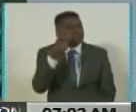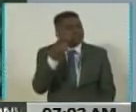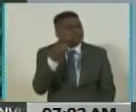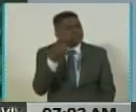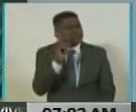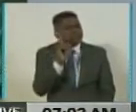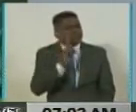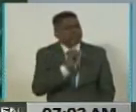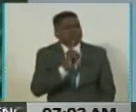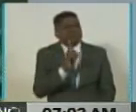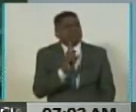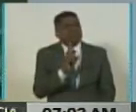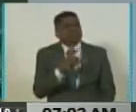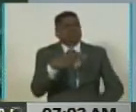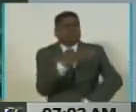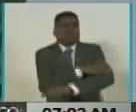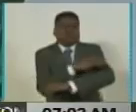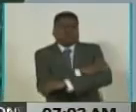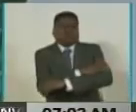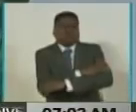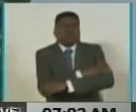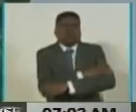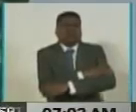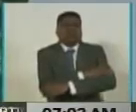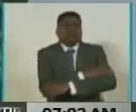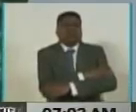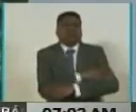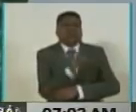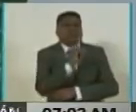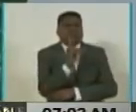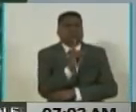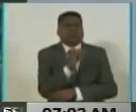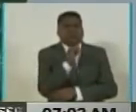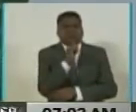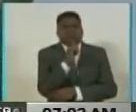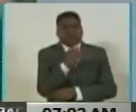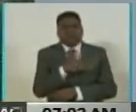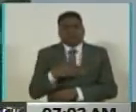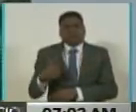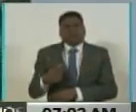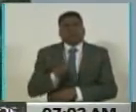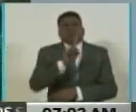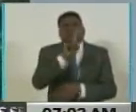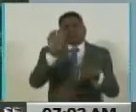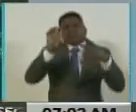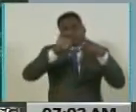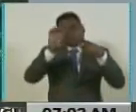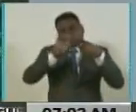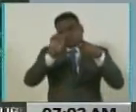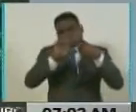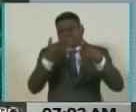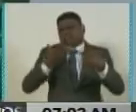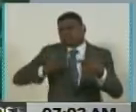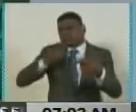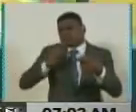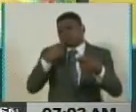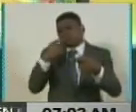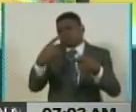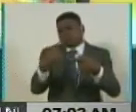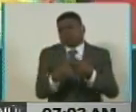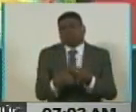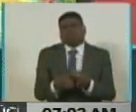se dedicó a descalificarlo, lo cual creo que no surtió el efecto deseado. Y hay un elemento que tocaste tú anteriormente, que el